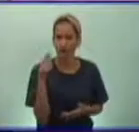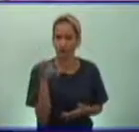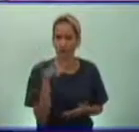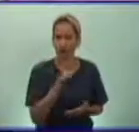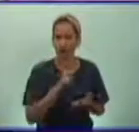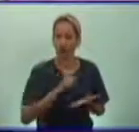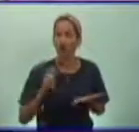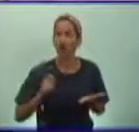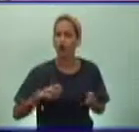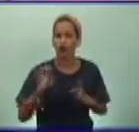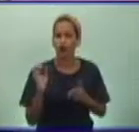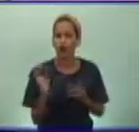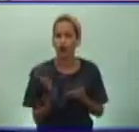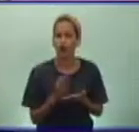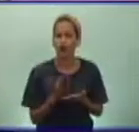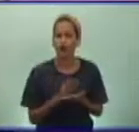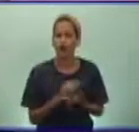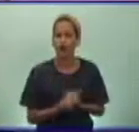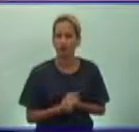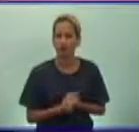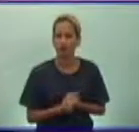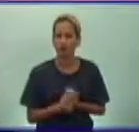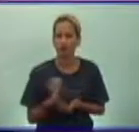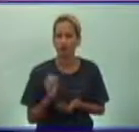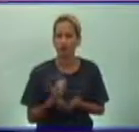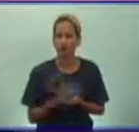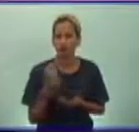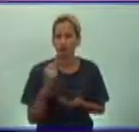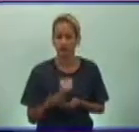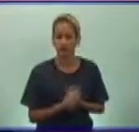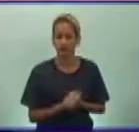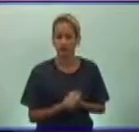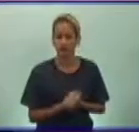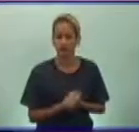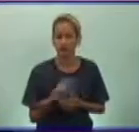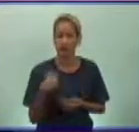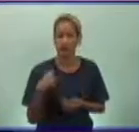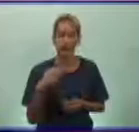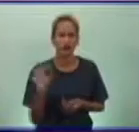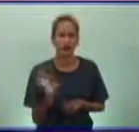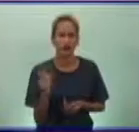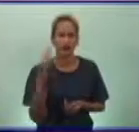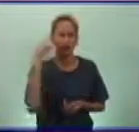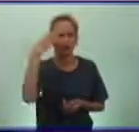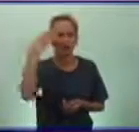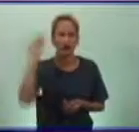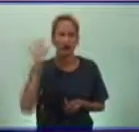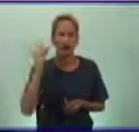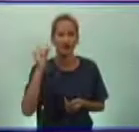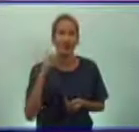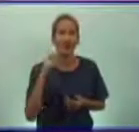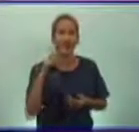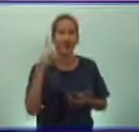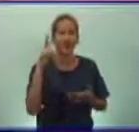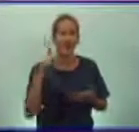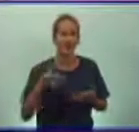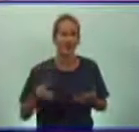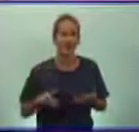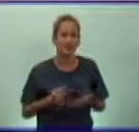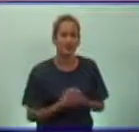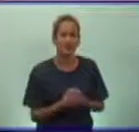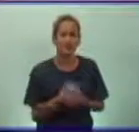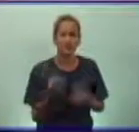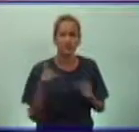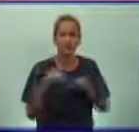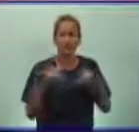encuentros. No lo olviden. Y a mí tampoco se me ha olvidado la redacción de textos. ¡Ajá! Les